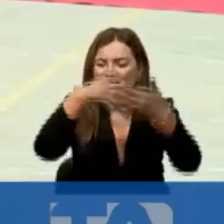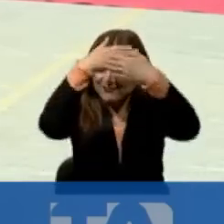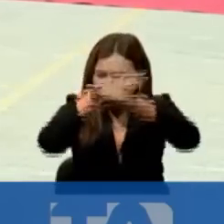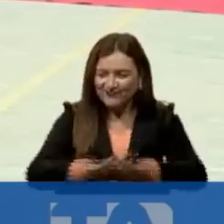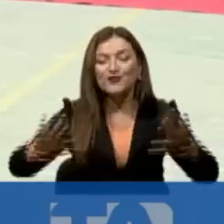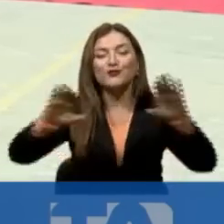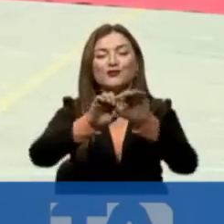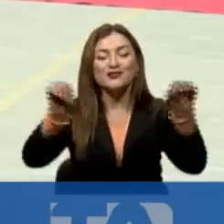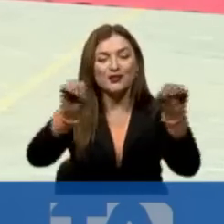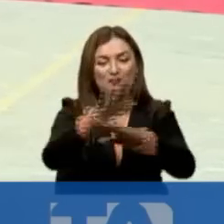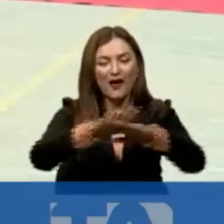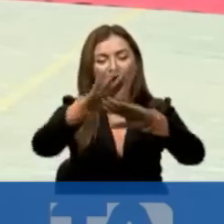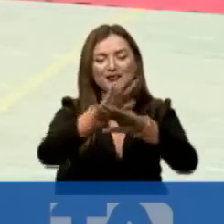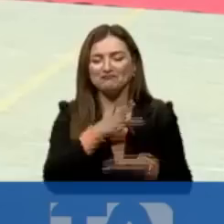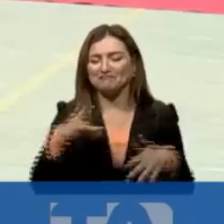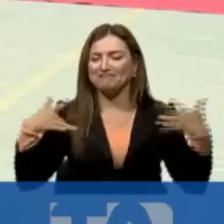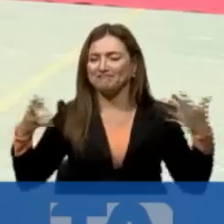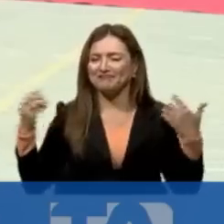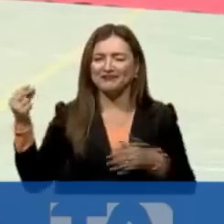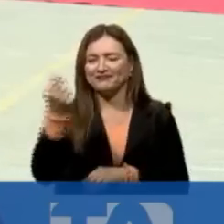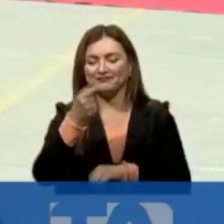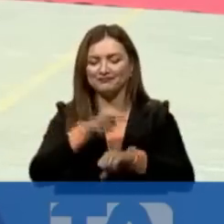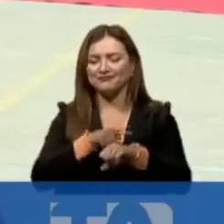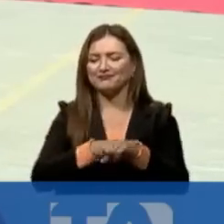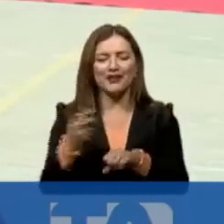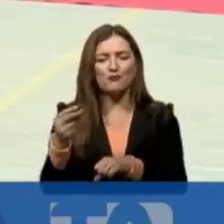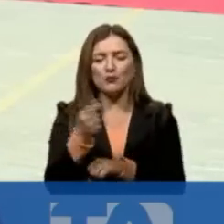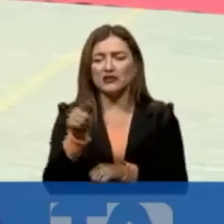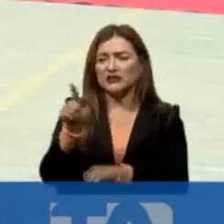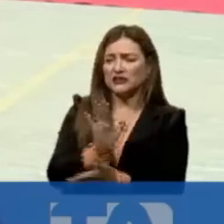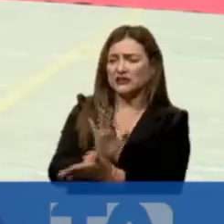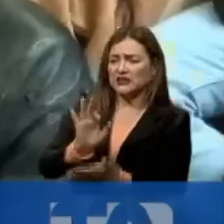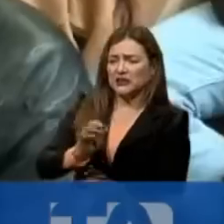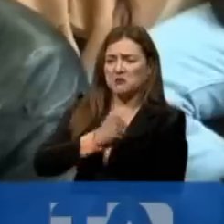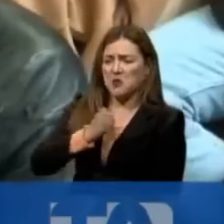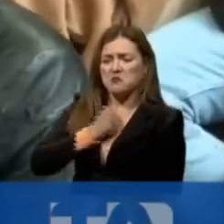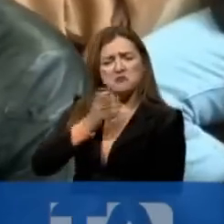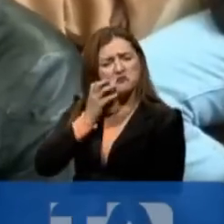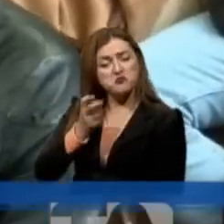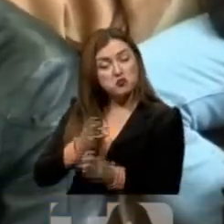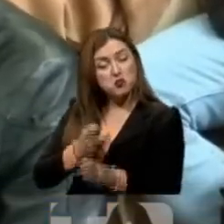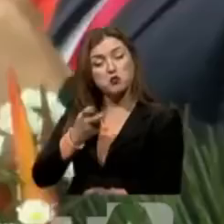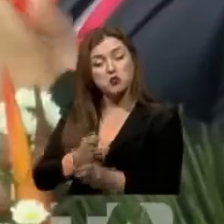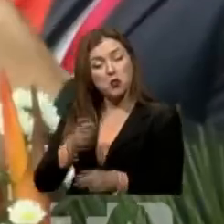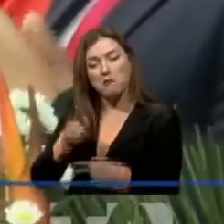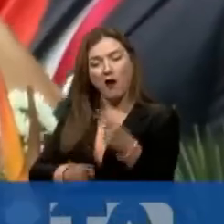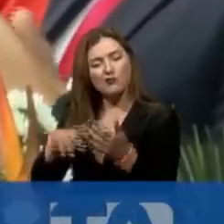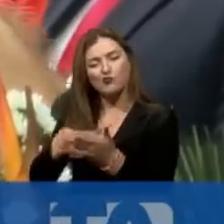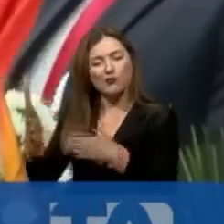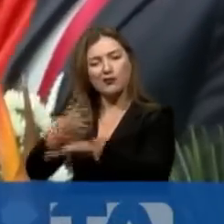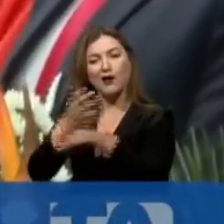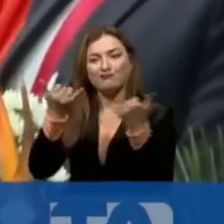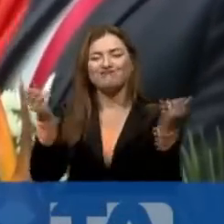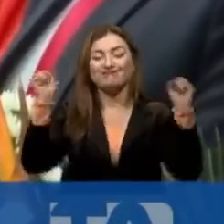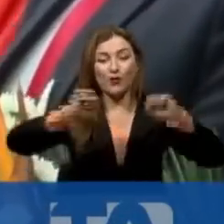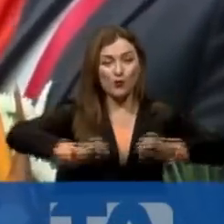muy contentos porque ellos hacen un bachillerato acelerado. Son historias tan duras, tan difíciles que han tenido. Con la compañía de familiares y autoridades,